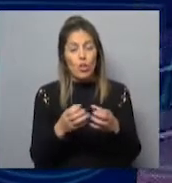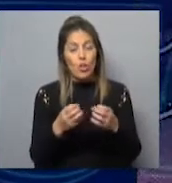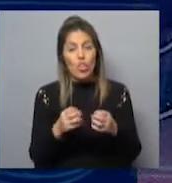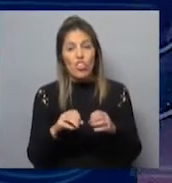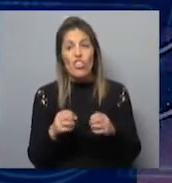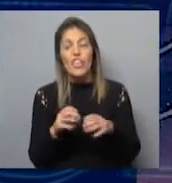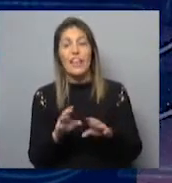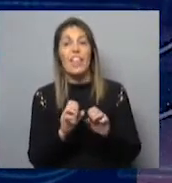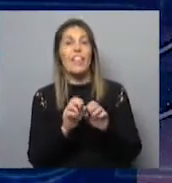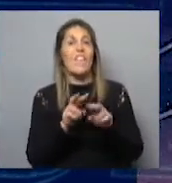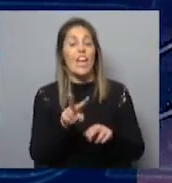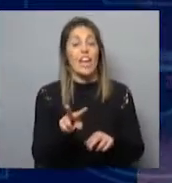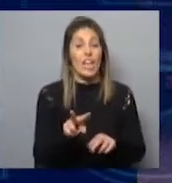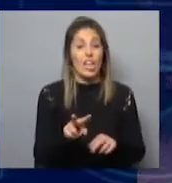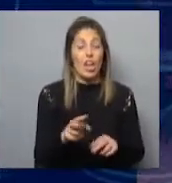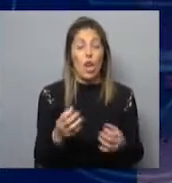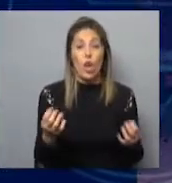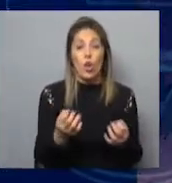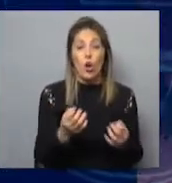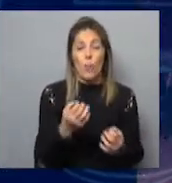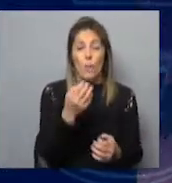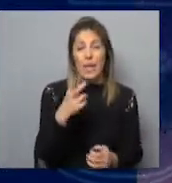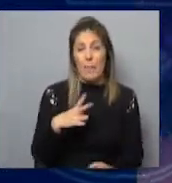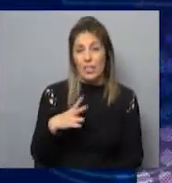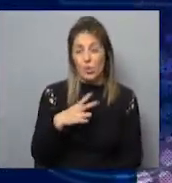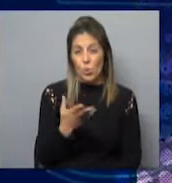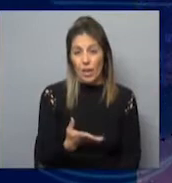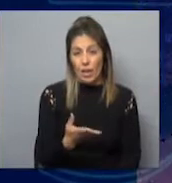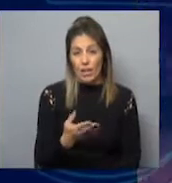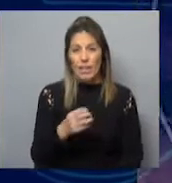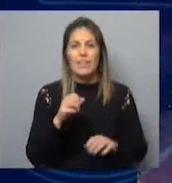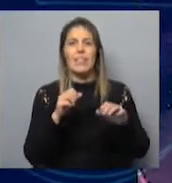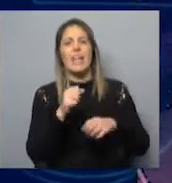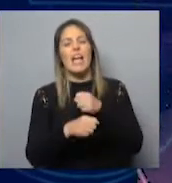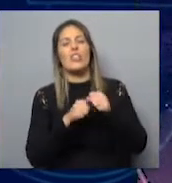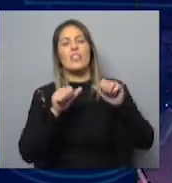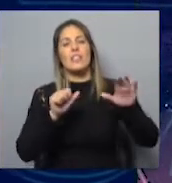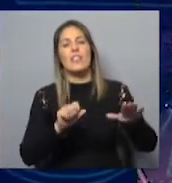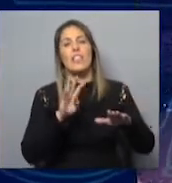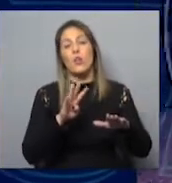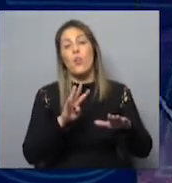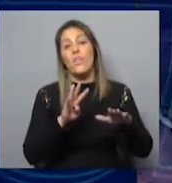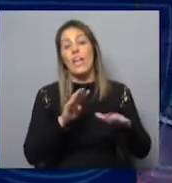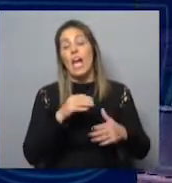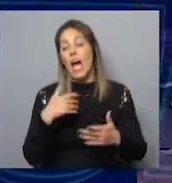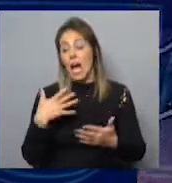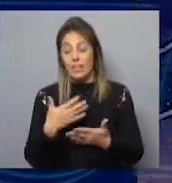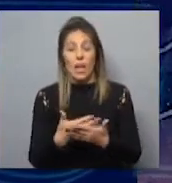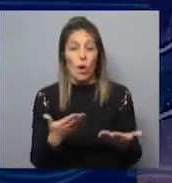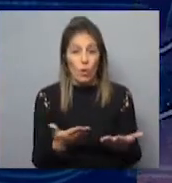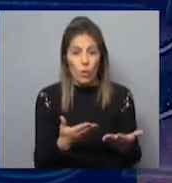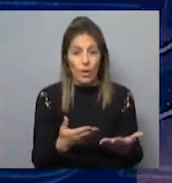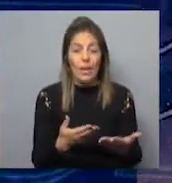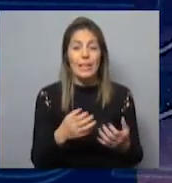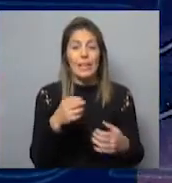sin dudar que tenemos desde el 69 de stonewall hasta hoy presione escuchado andrea